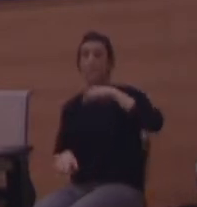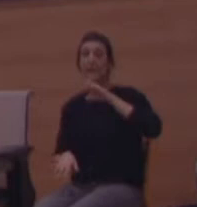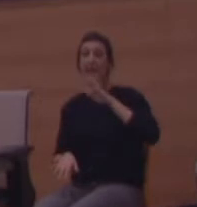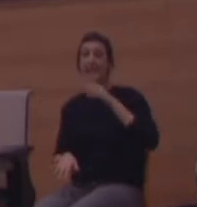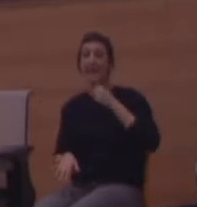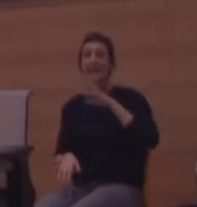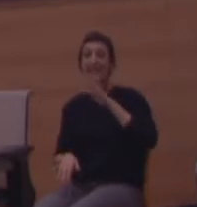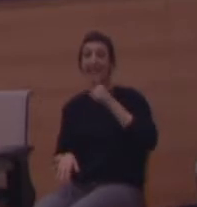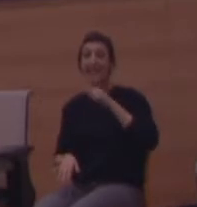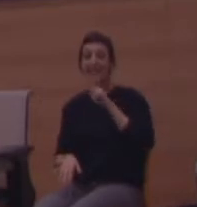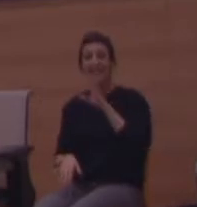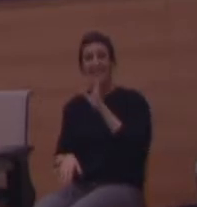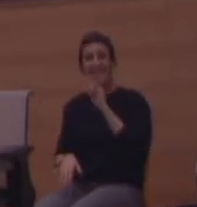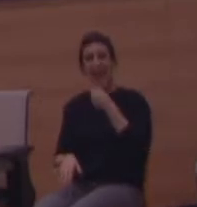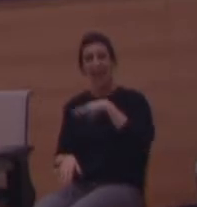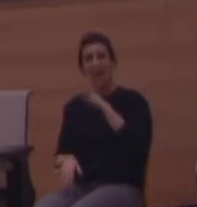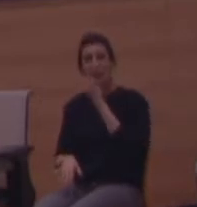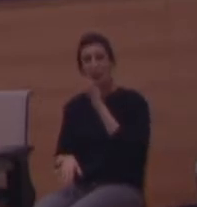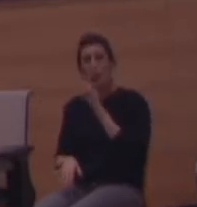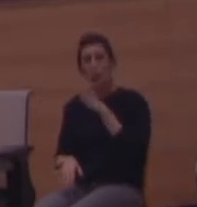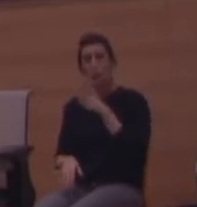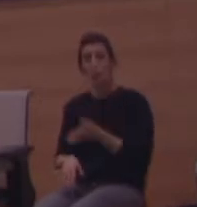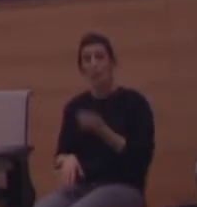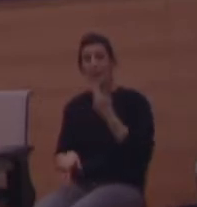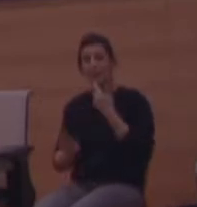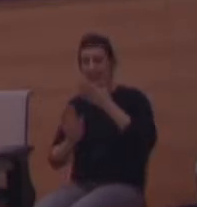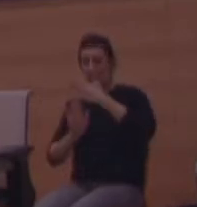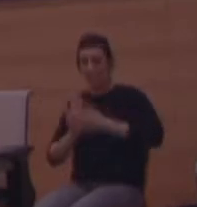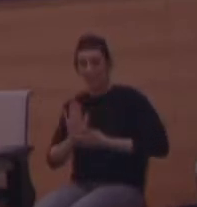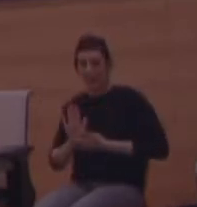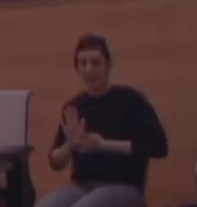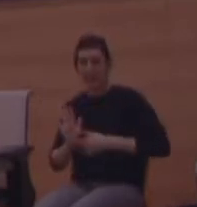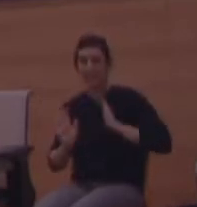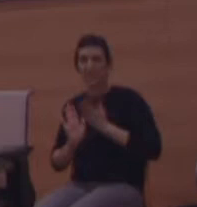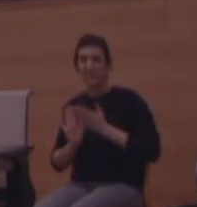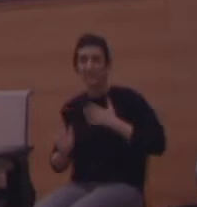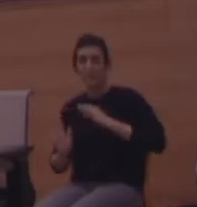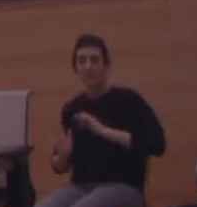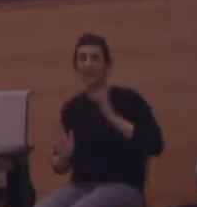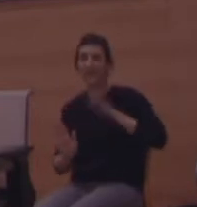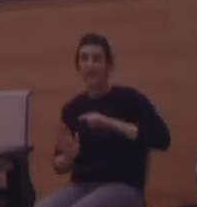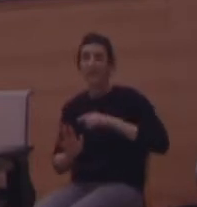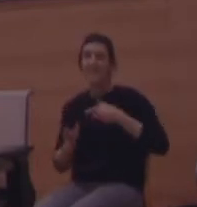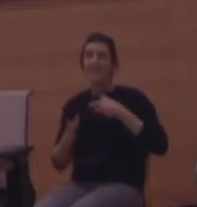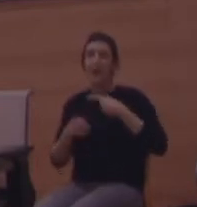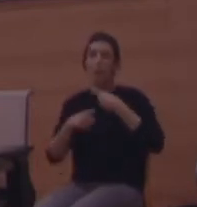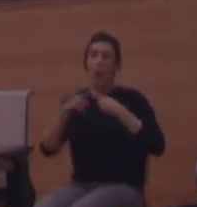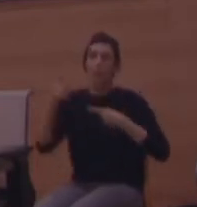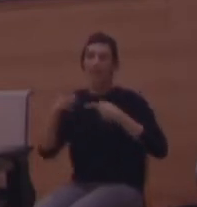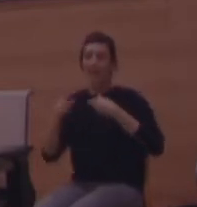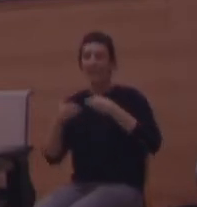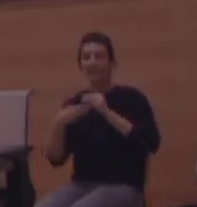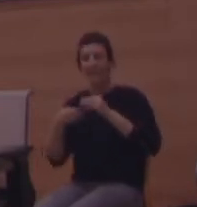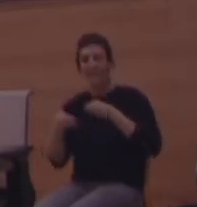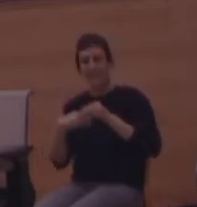mecanismos de que, por ejemplo, el primer radio pueda estar plantar flexionado y que sea semiflexible y rígido. Un